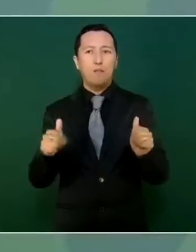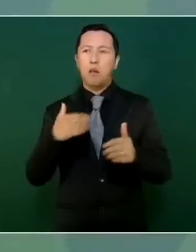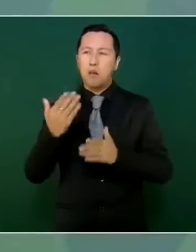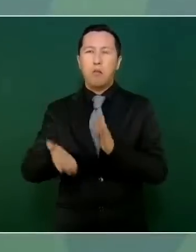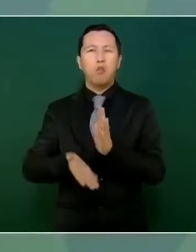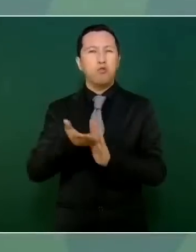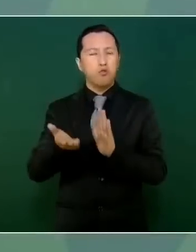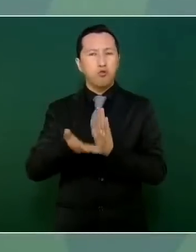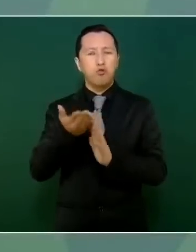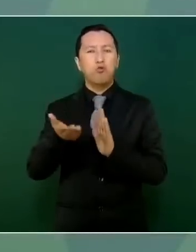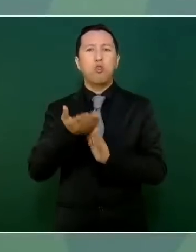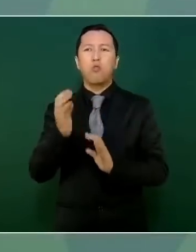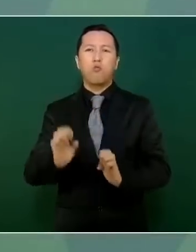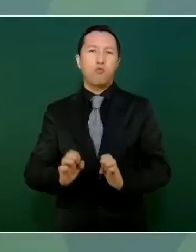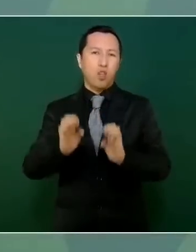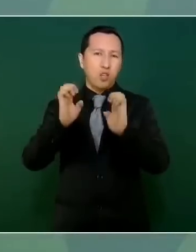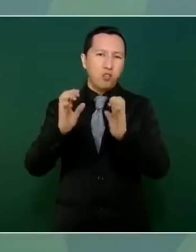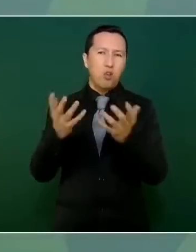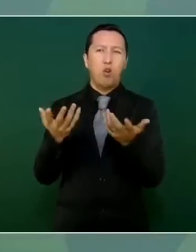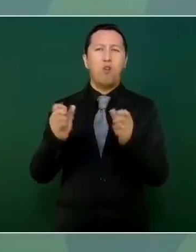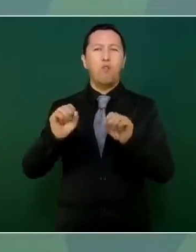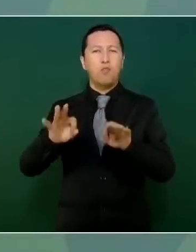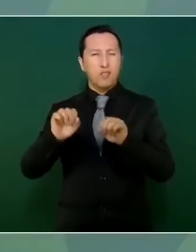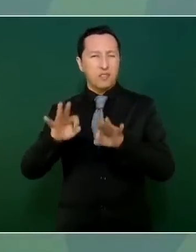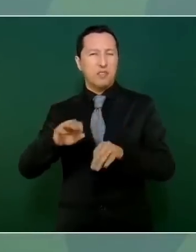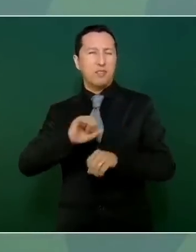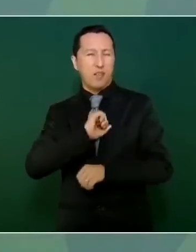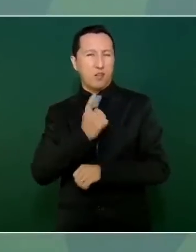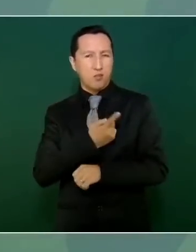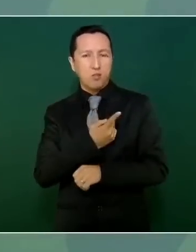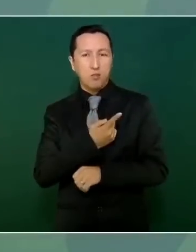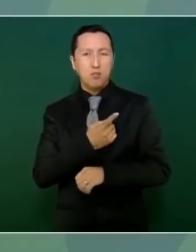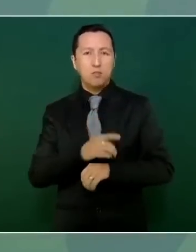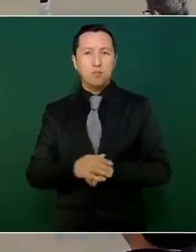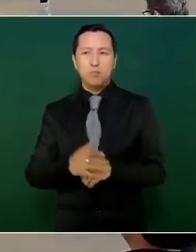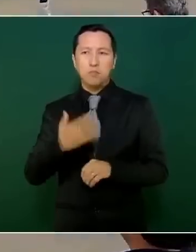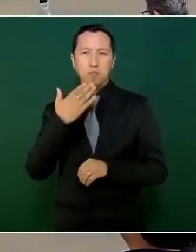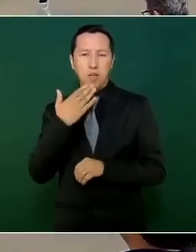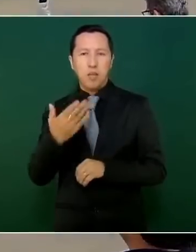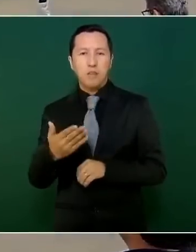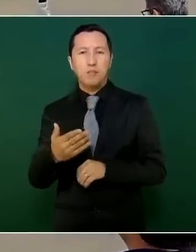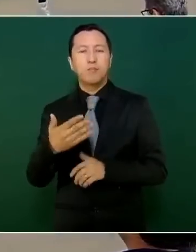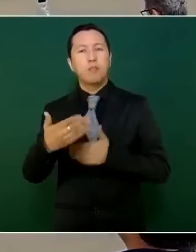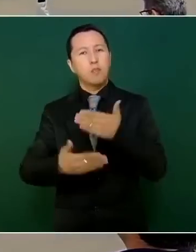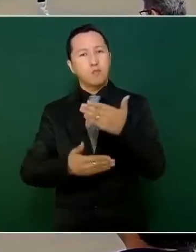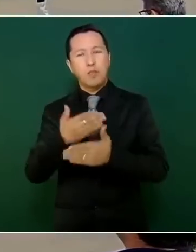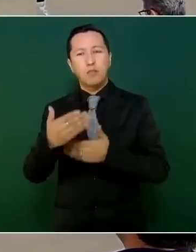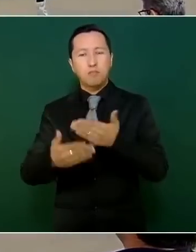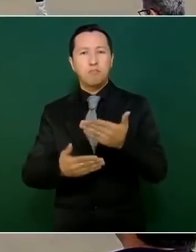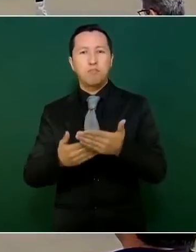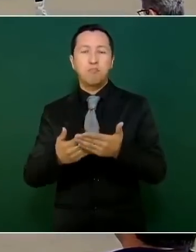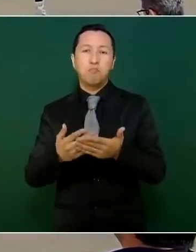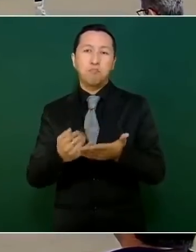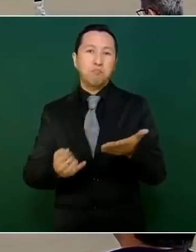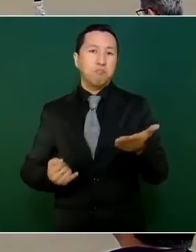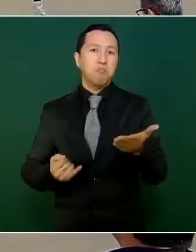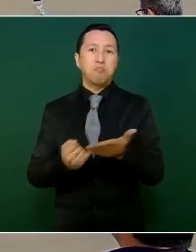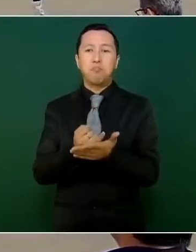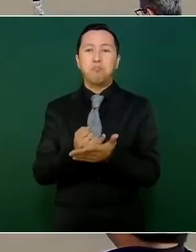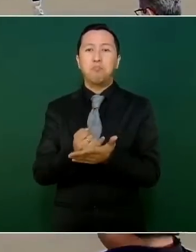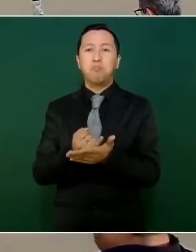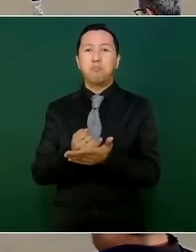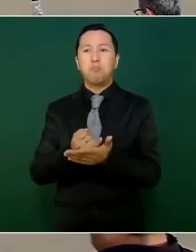después se tomó la decisión de descentralizar la salud, entregar los servicios de salud a